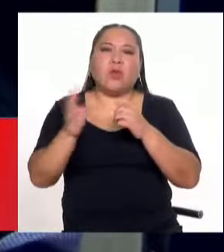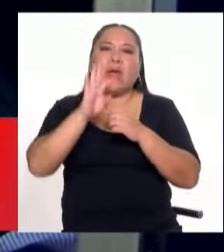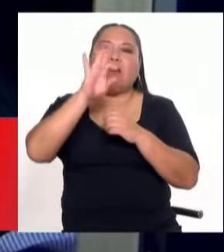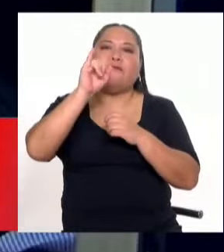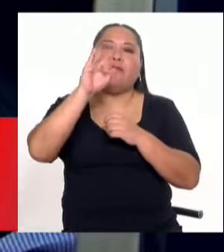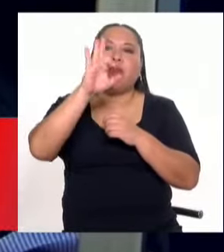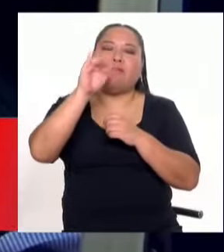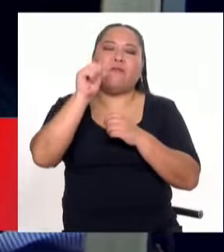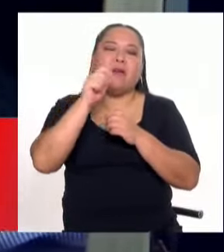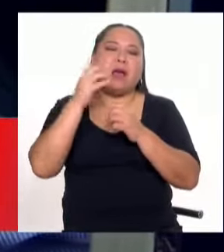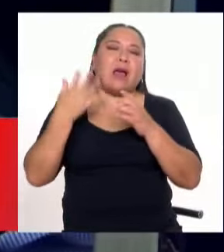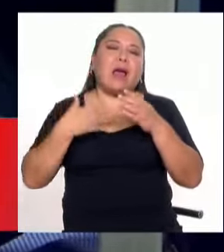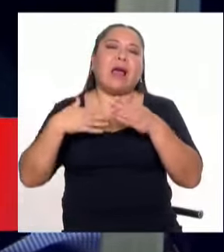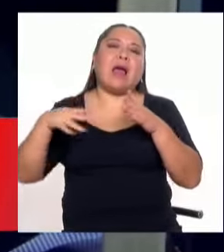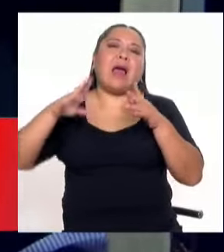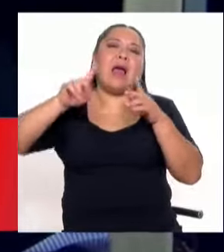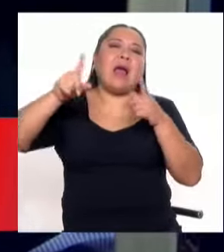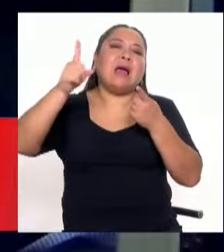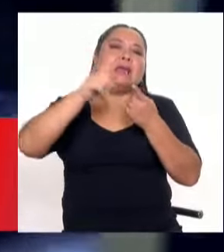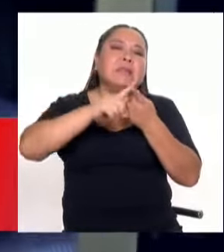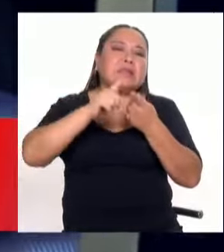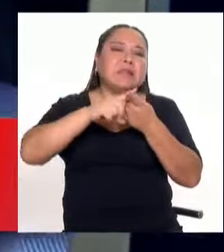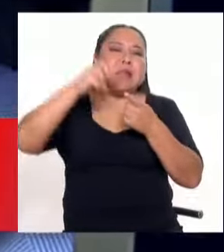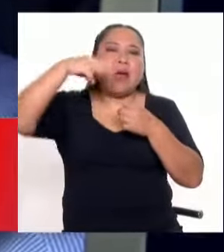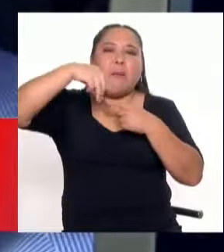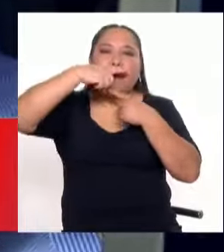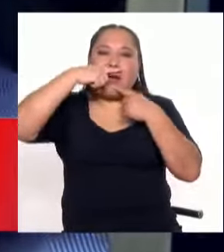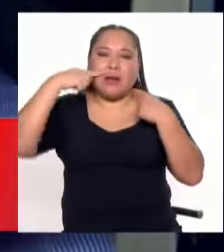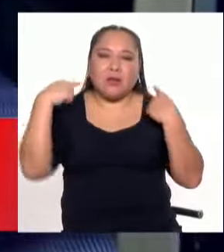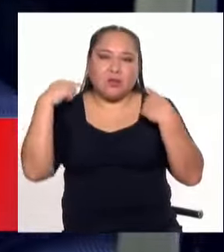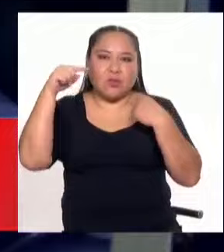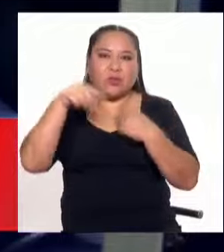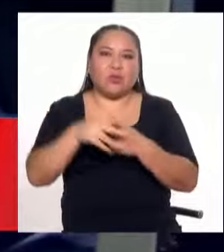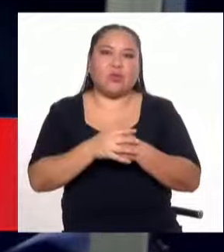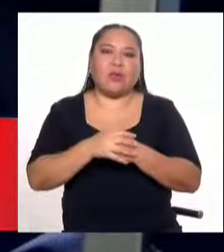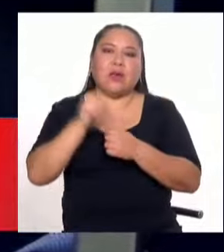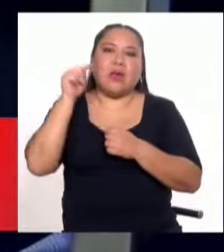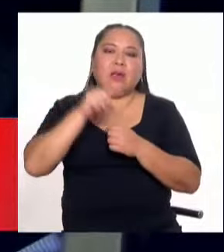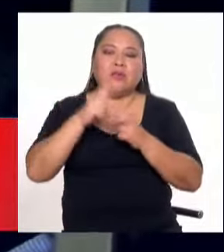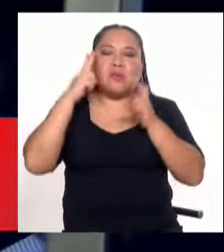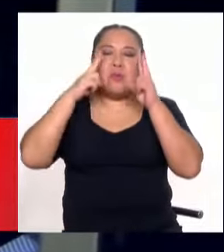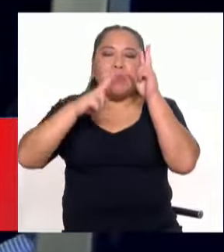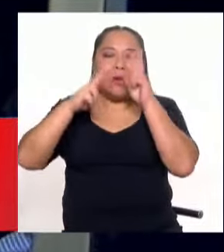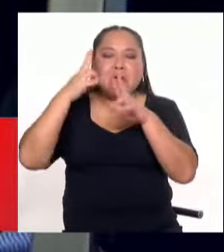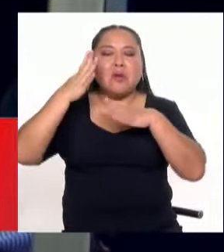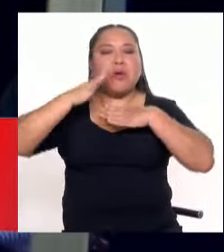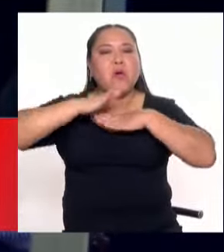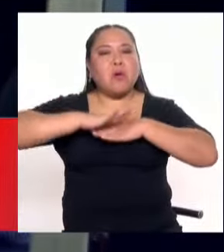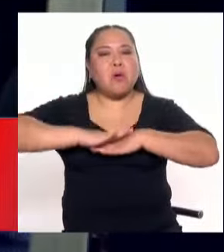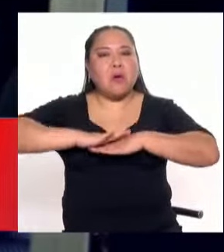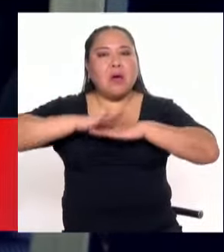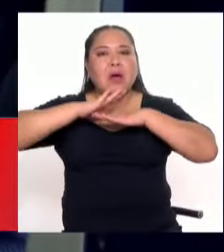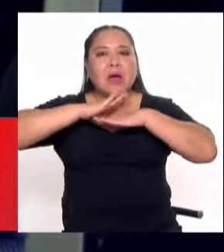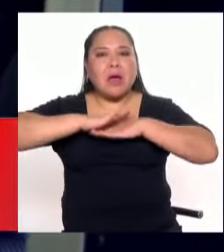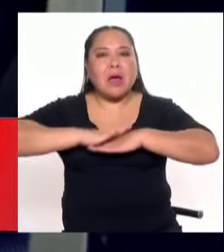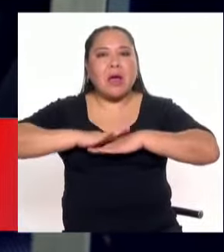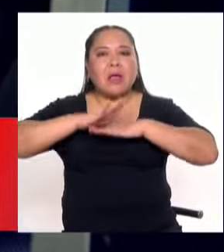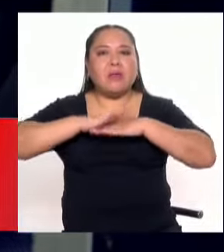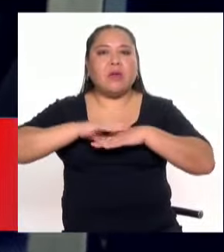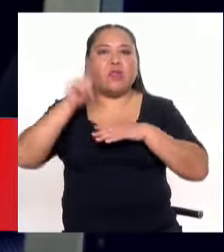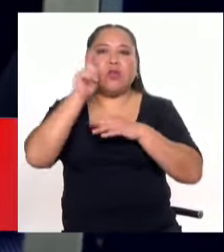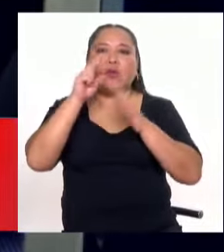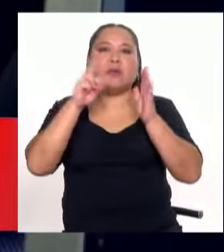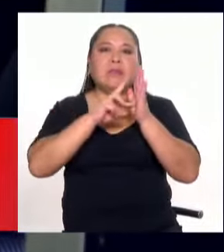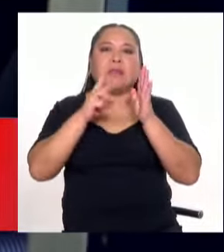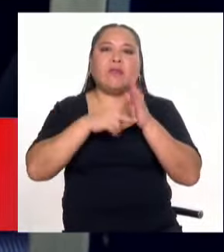marzo Este Entonces eso nos da esa posibilidad de de ver con calma lógicamente con calma no significa que